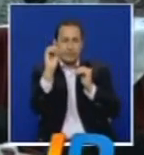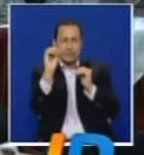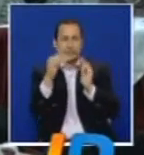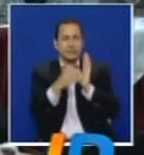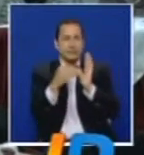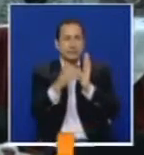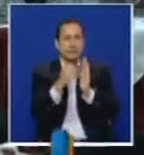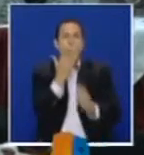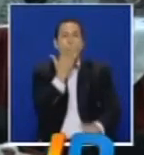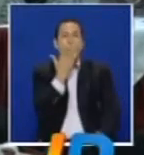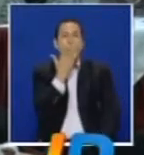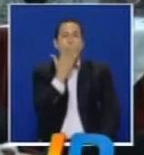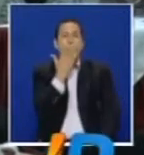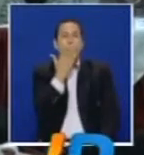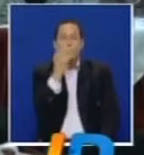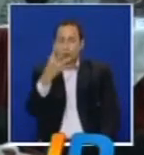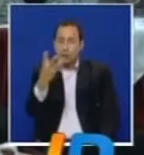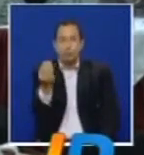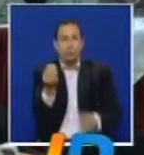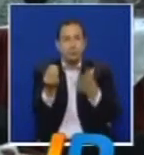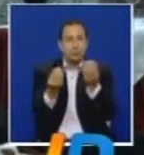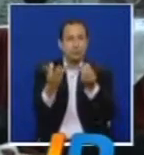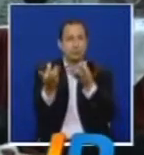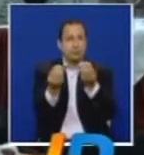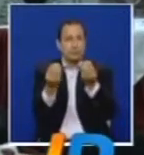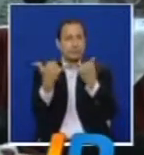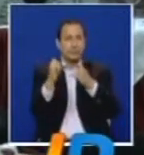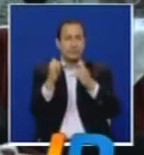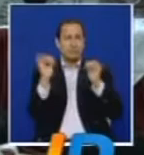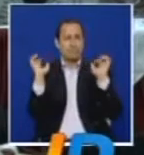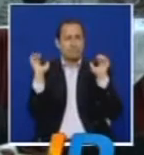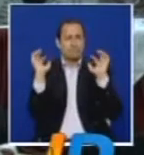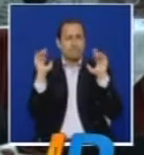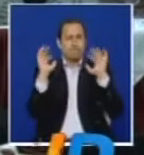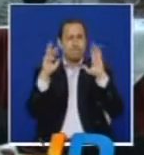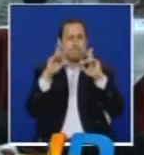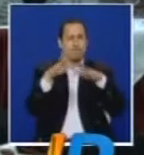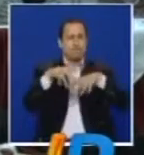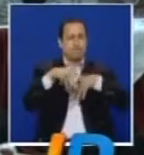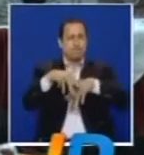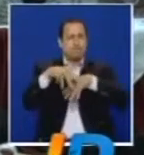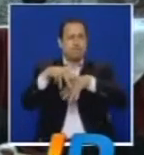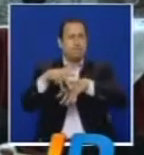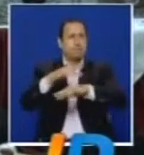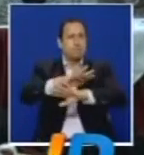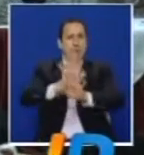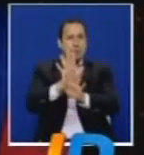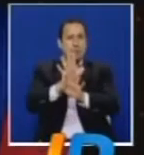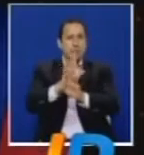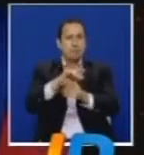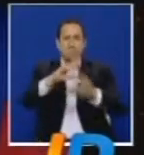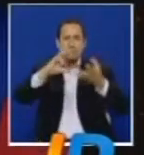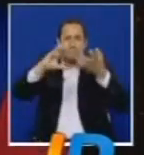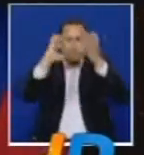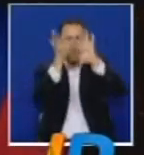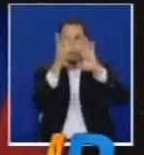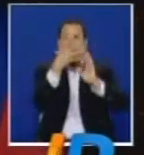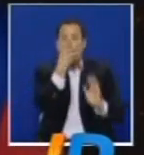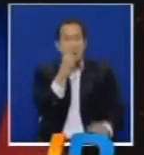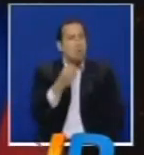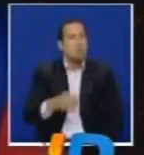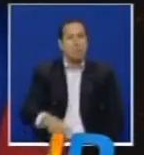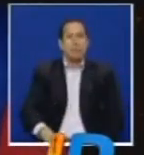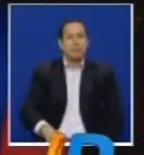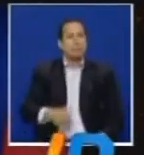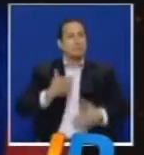indígenas fueron movilizados, pero no hubo un solo acto de violencia. Finalmente, digamos